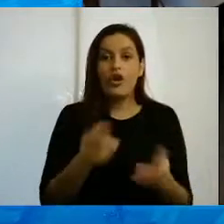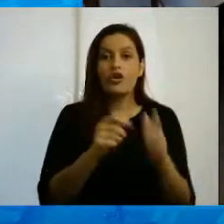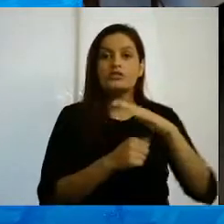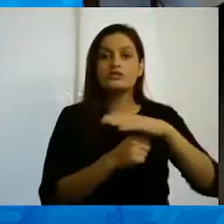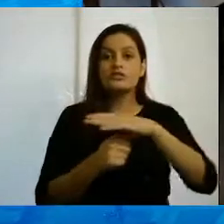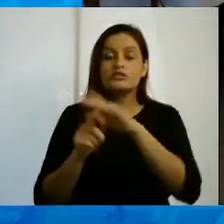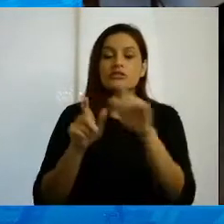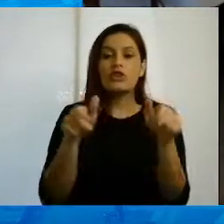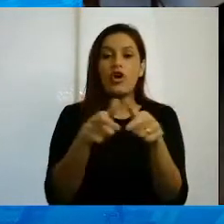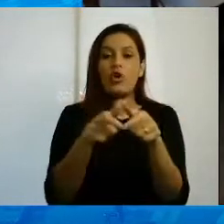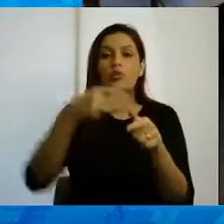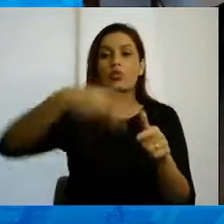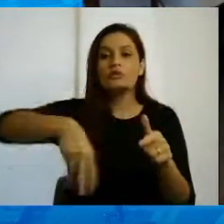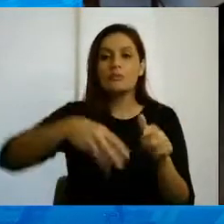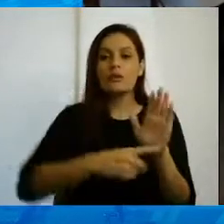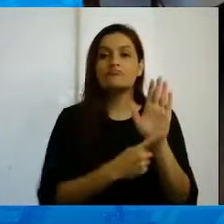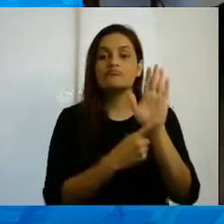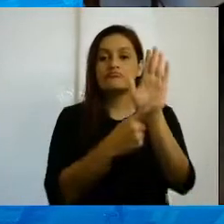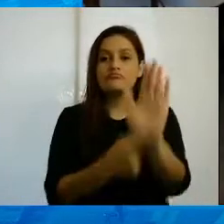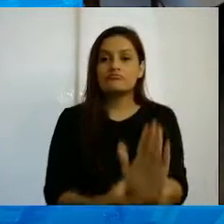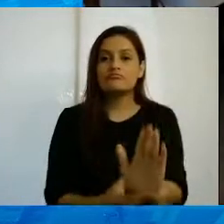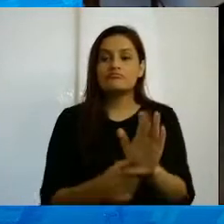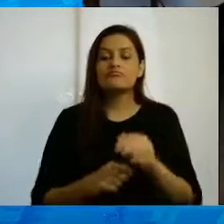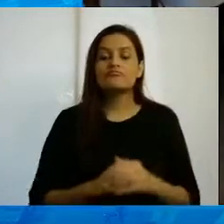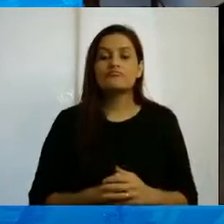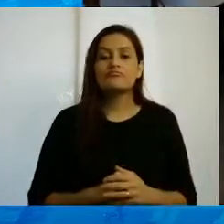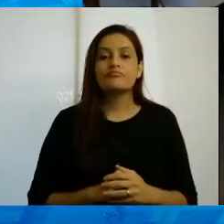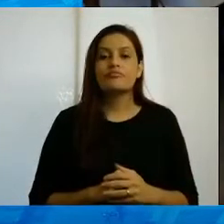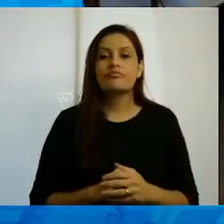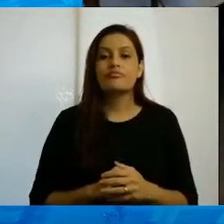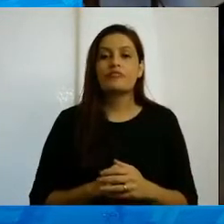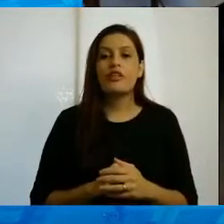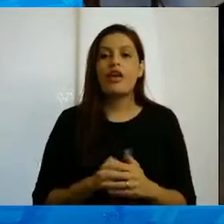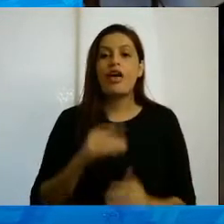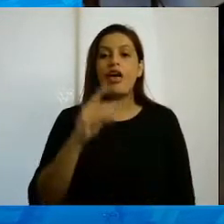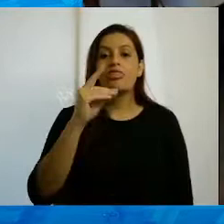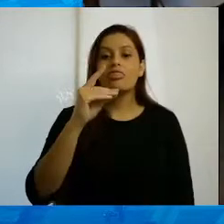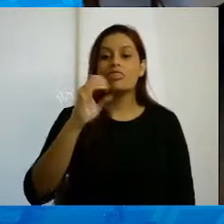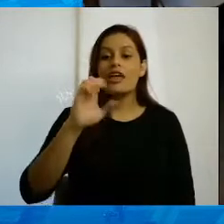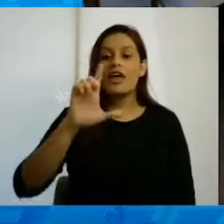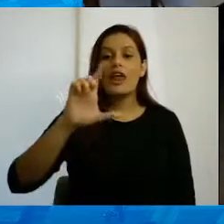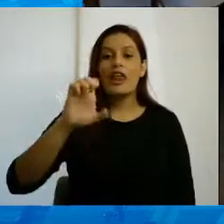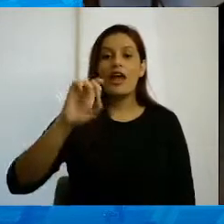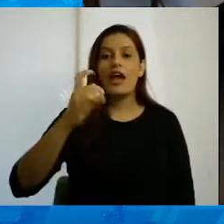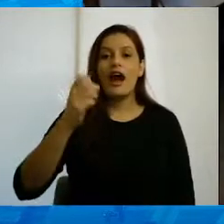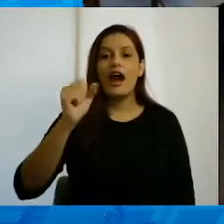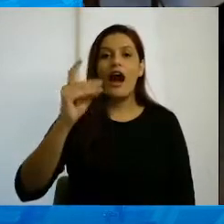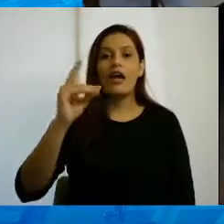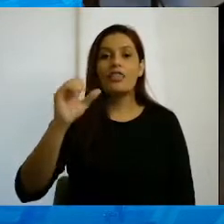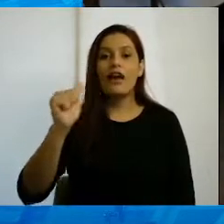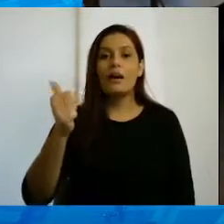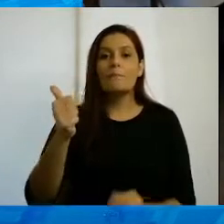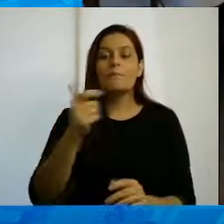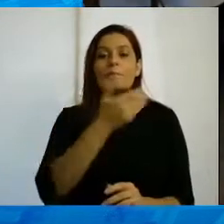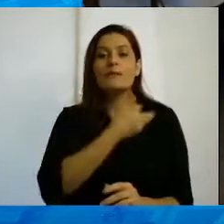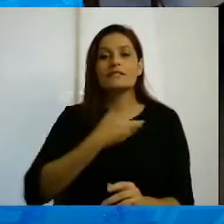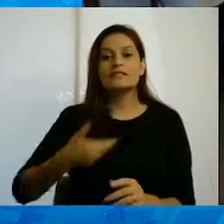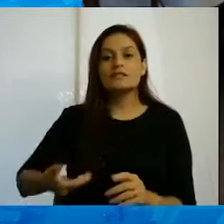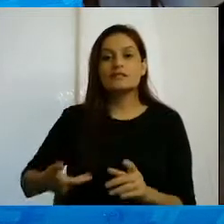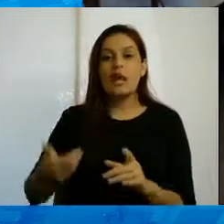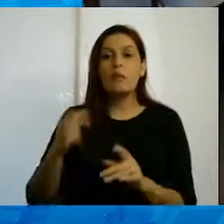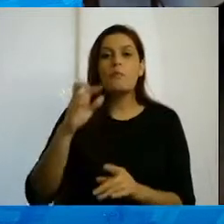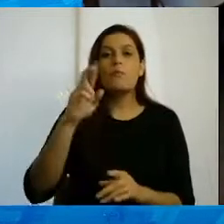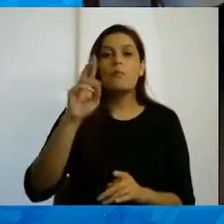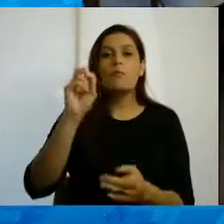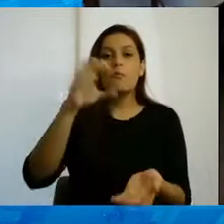al Consejo Municipal de Melipilla, delegada Presidencia Provincial Sandra Saavedra. Muchas gracias,